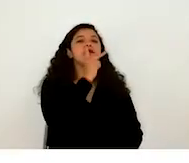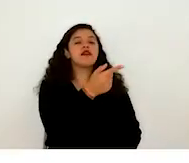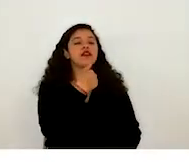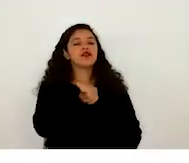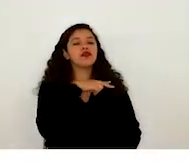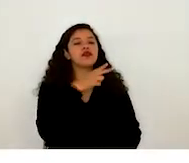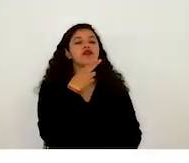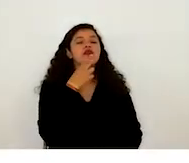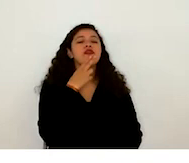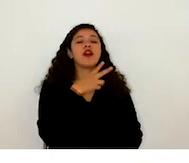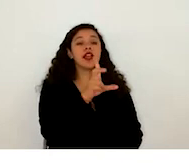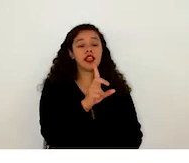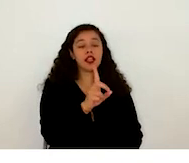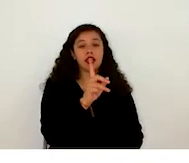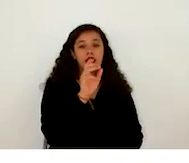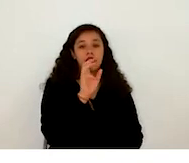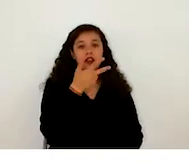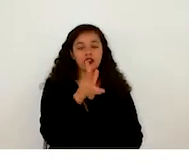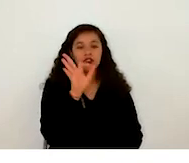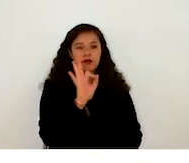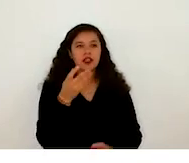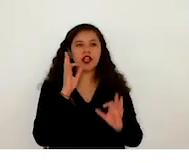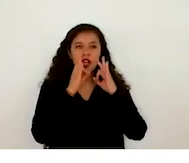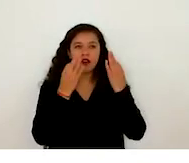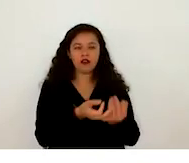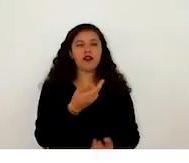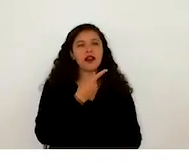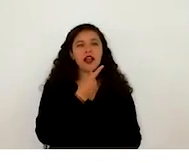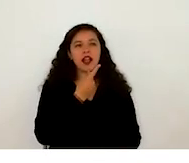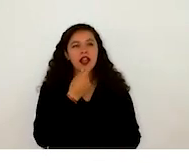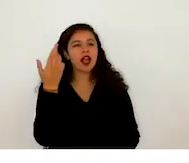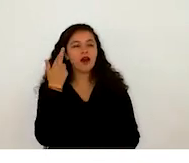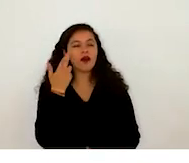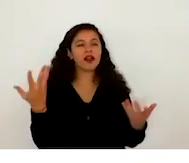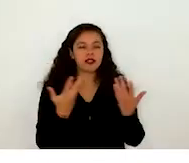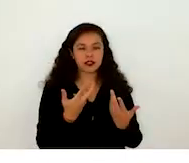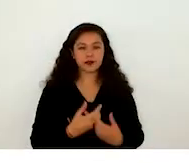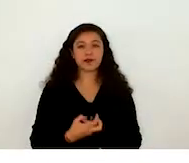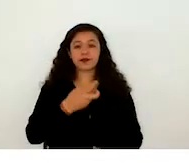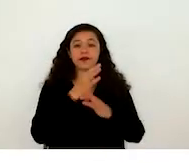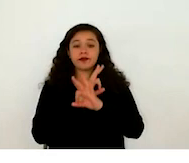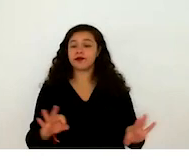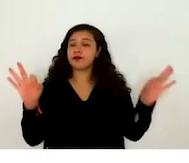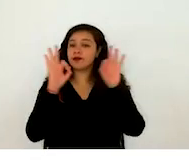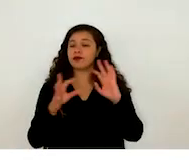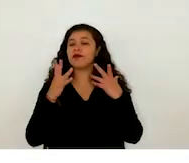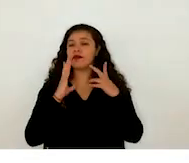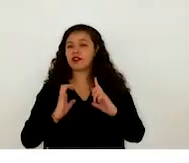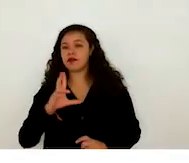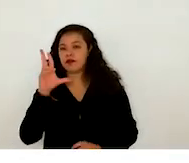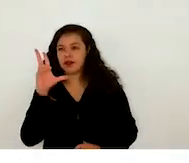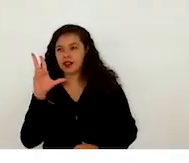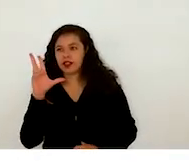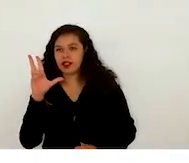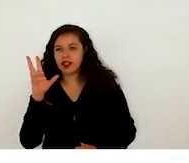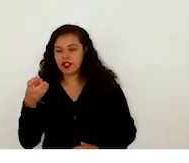38 por ciento como decimos las palabras sonidos y tonos ya que tan importante es el lenguaje no verbal que les